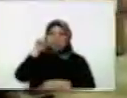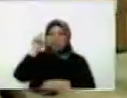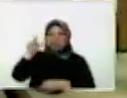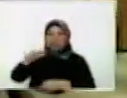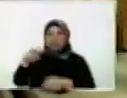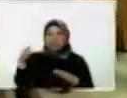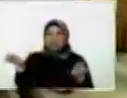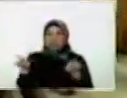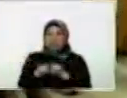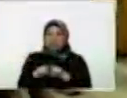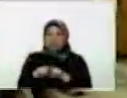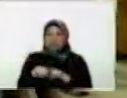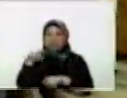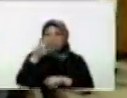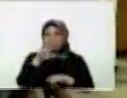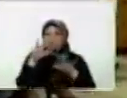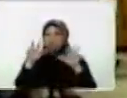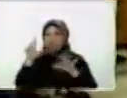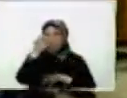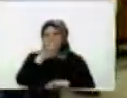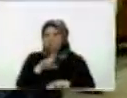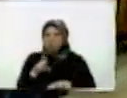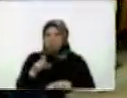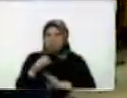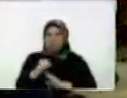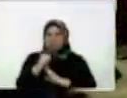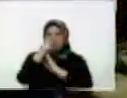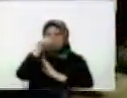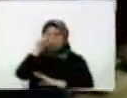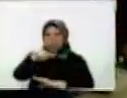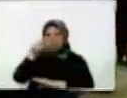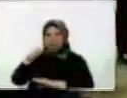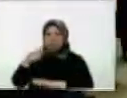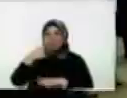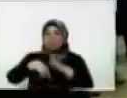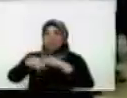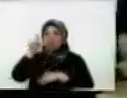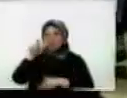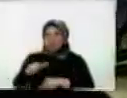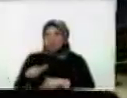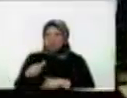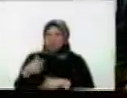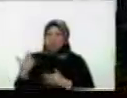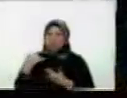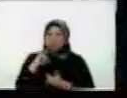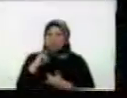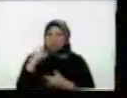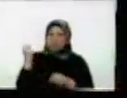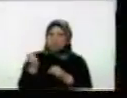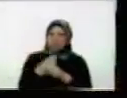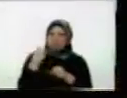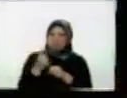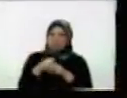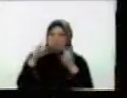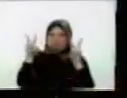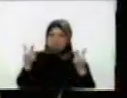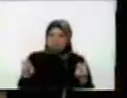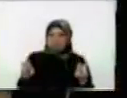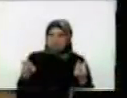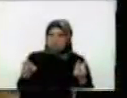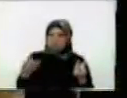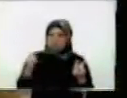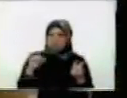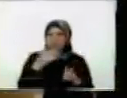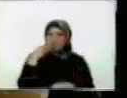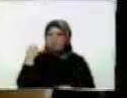Fuerza Armada del 89, oligárquica, traidora. Tenemos una Fuerza Armada que es